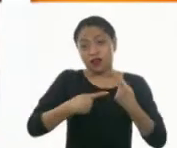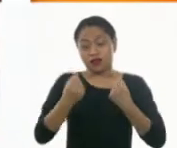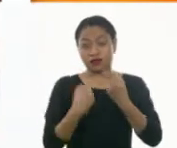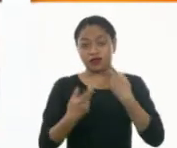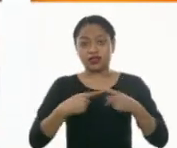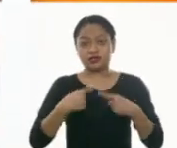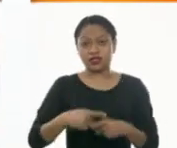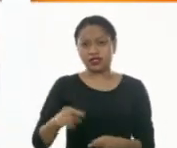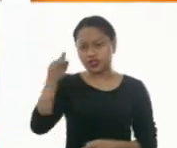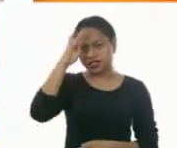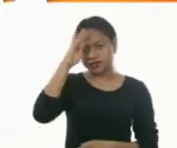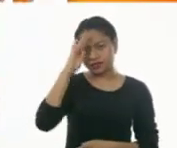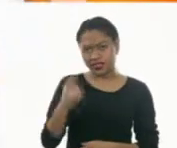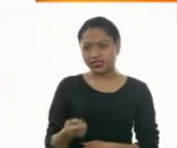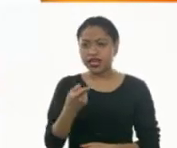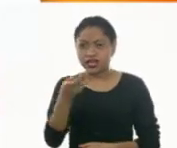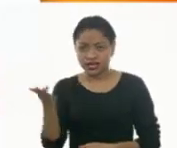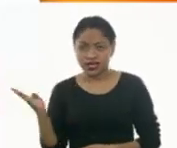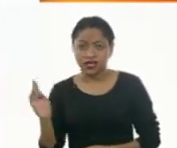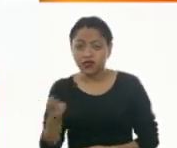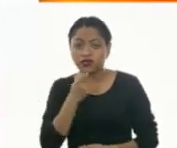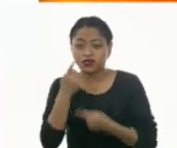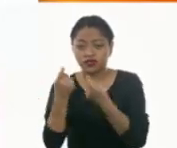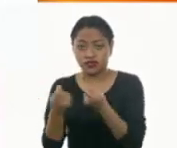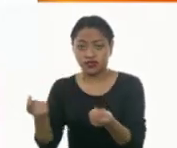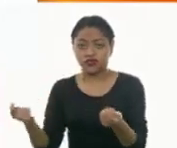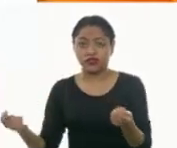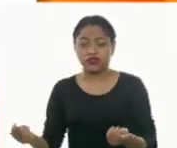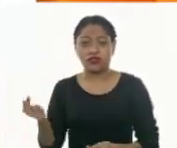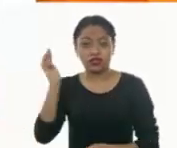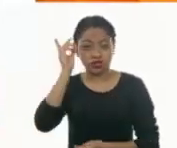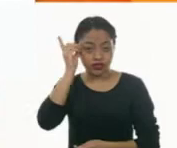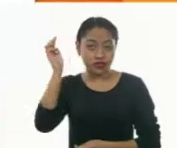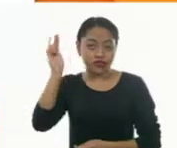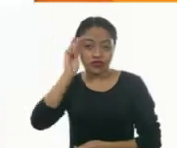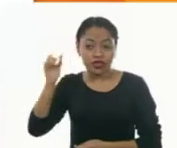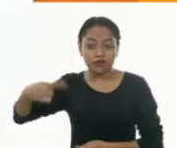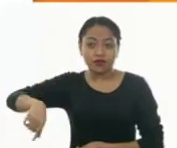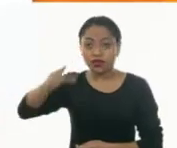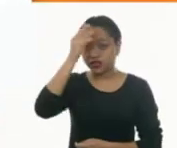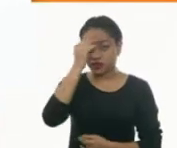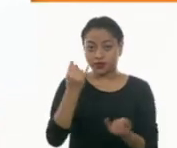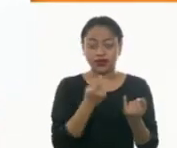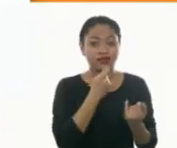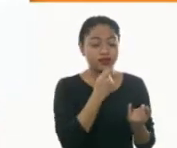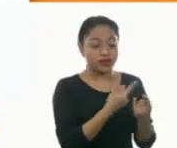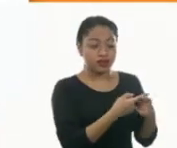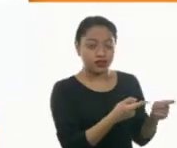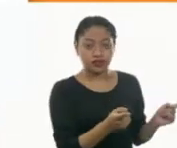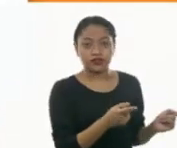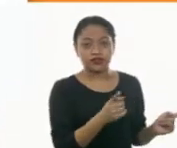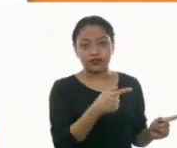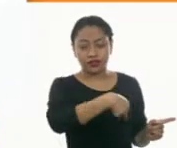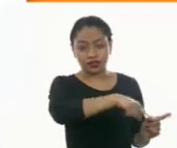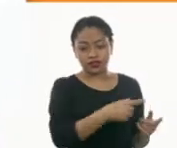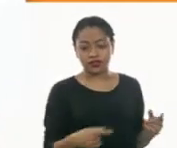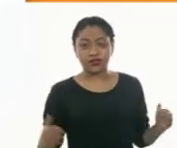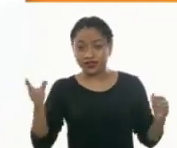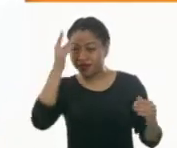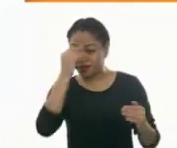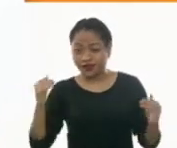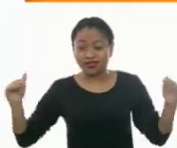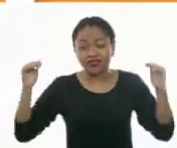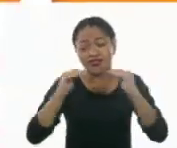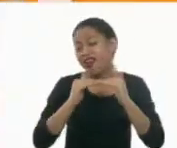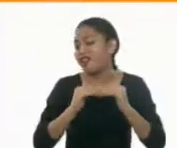pueden aprender de la misma manera que las personas que no tienen esa condición. Porque es como pedirles que